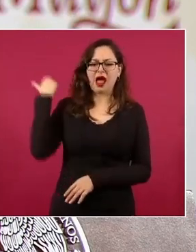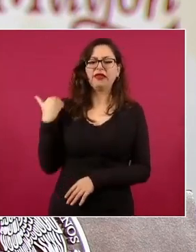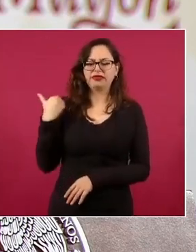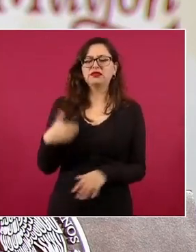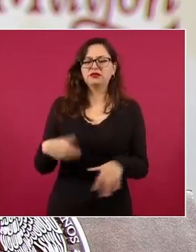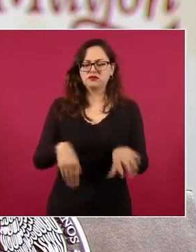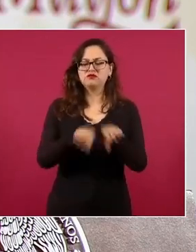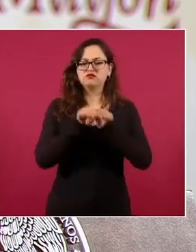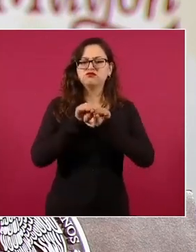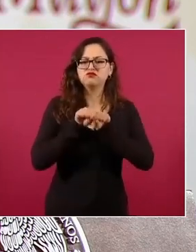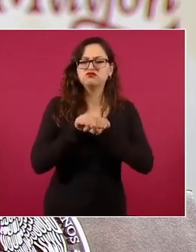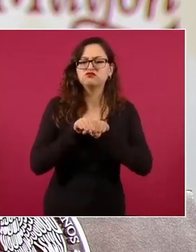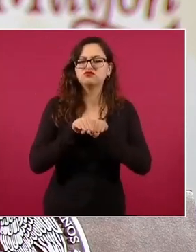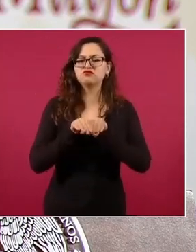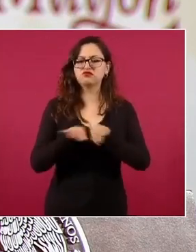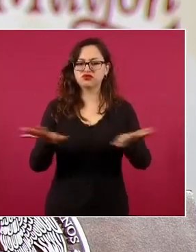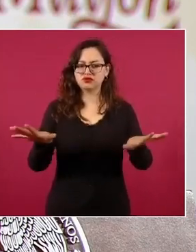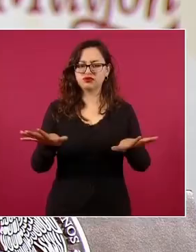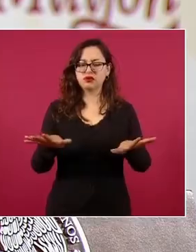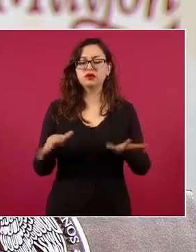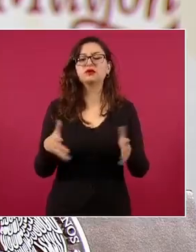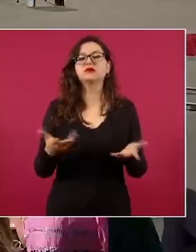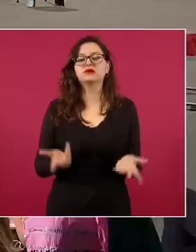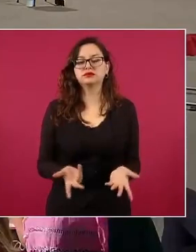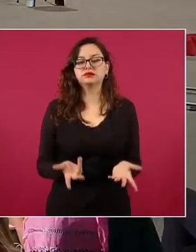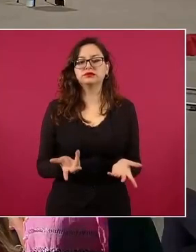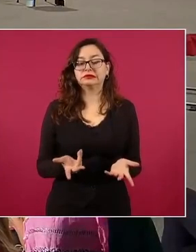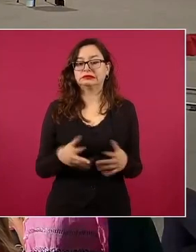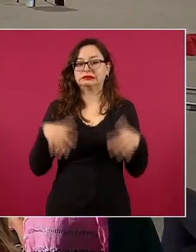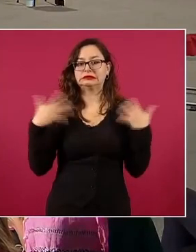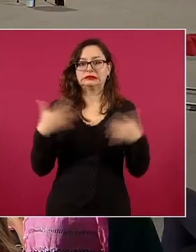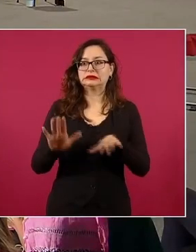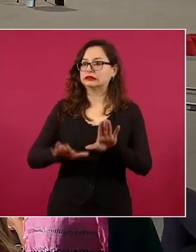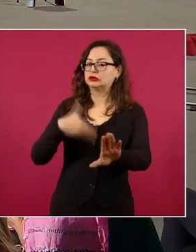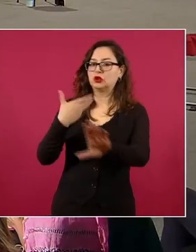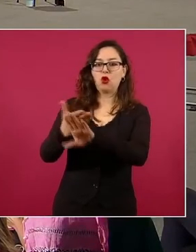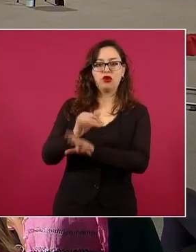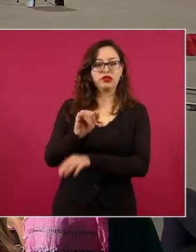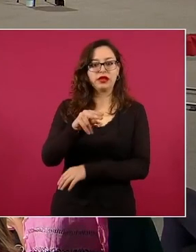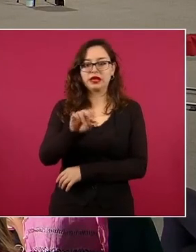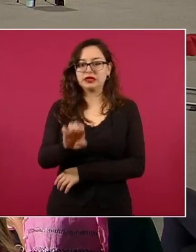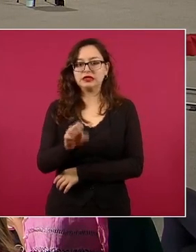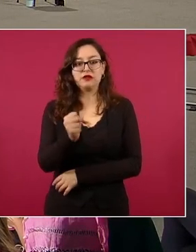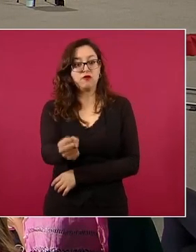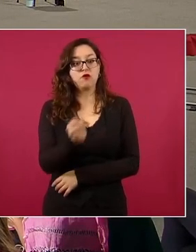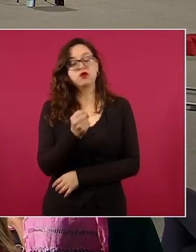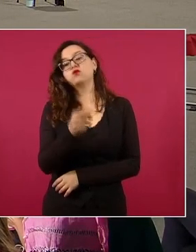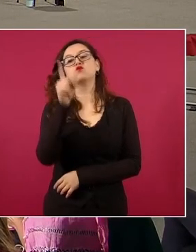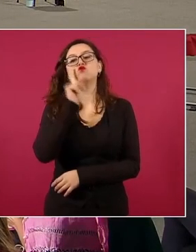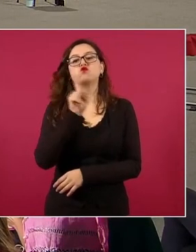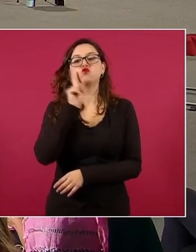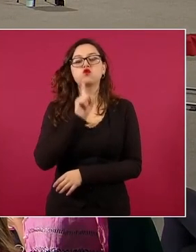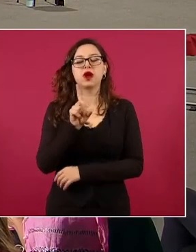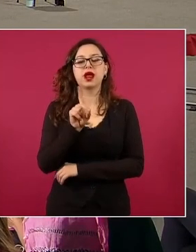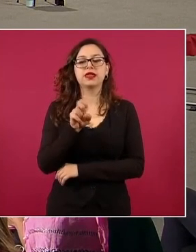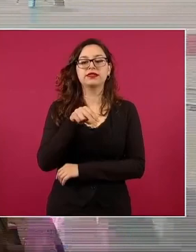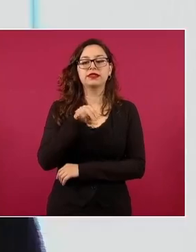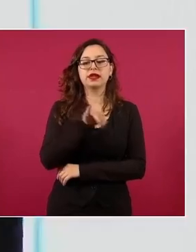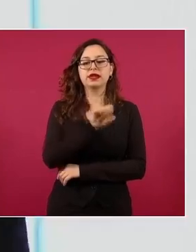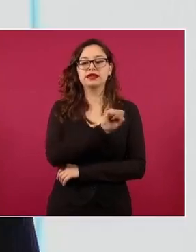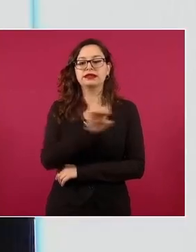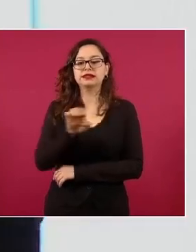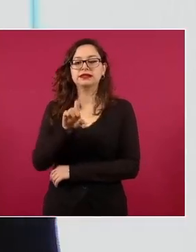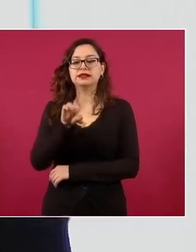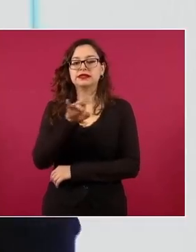momento y en este también, fue demoledor contra el INE de la señora Denise Dresser, titulado Copa Rota